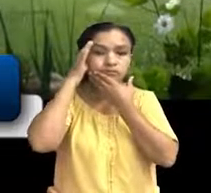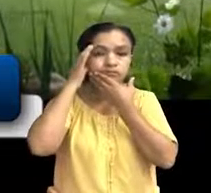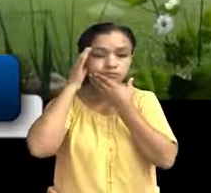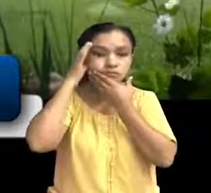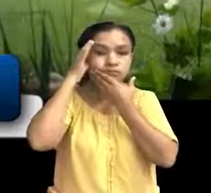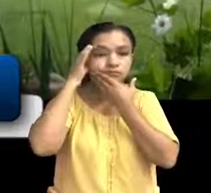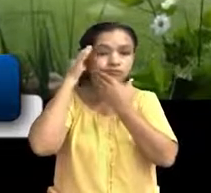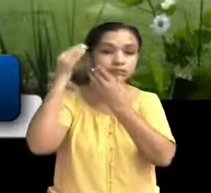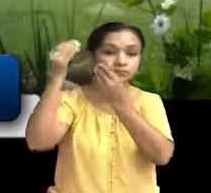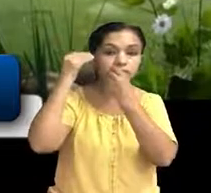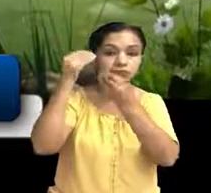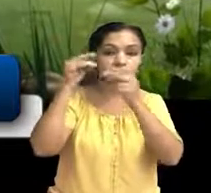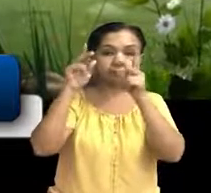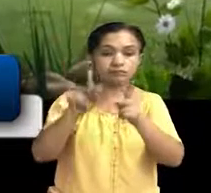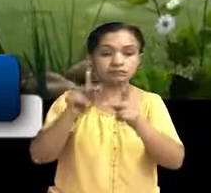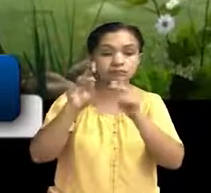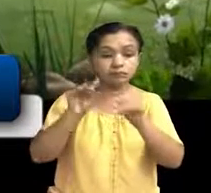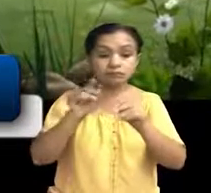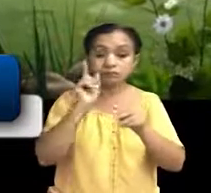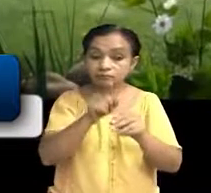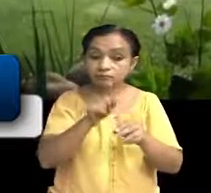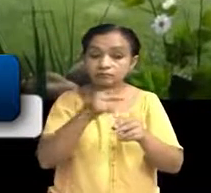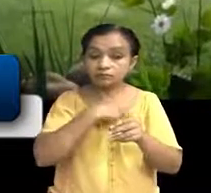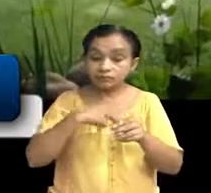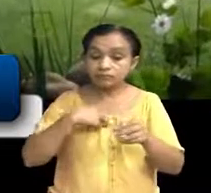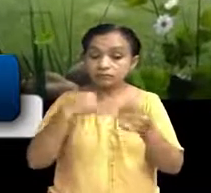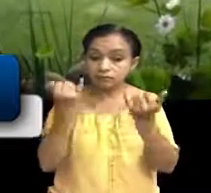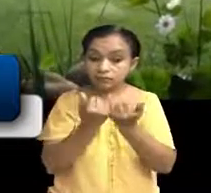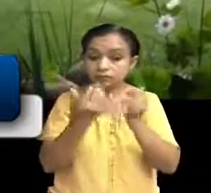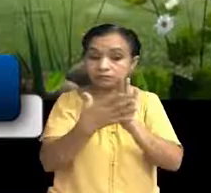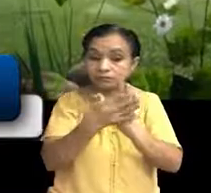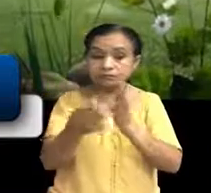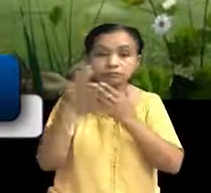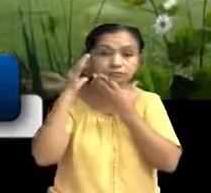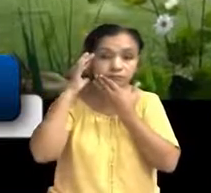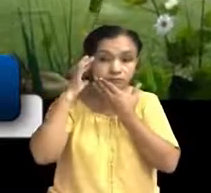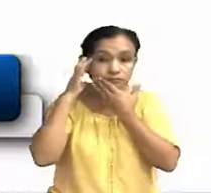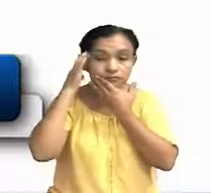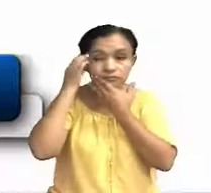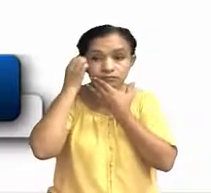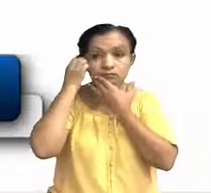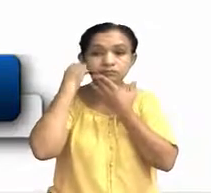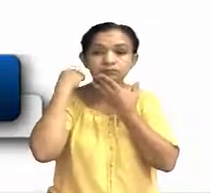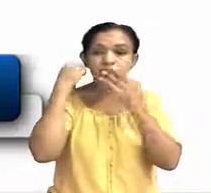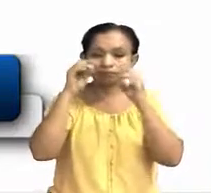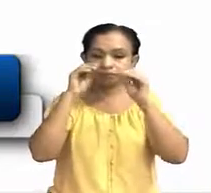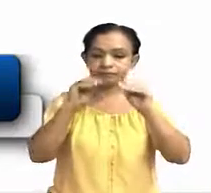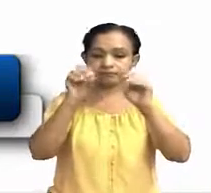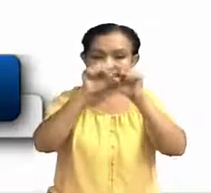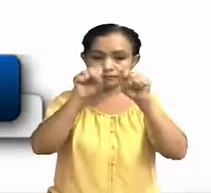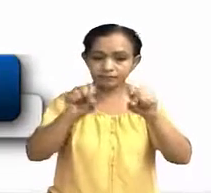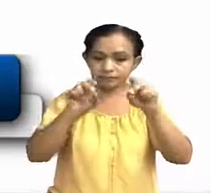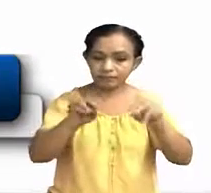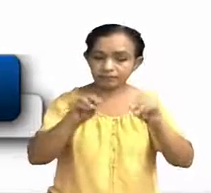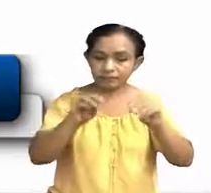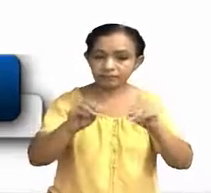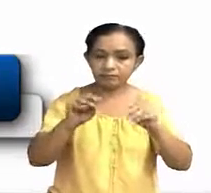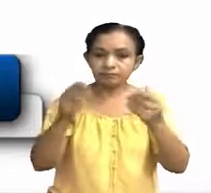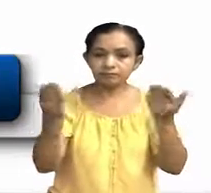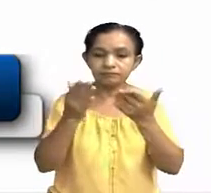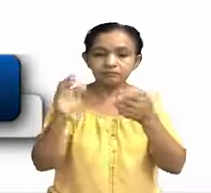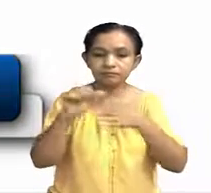¿Ustedes le enseñan en el centro de salud a los pacientes? Así es, capacitamos al paciente en cuanto a